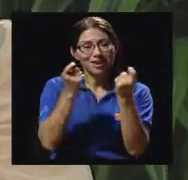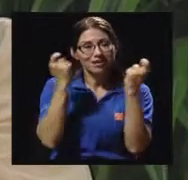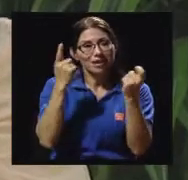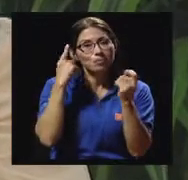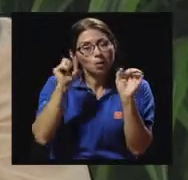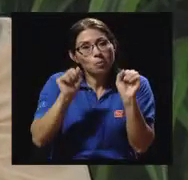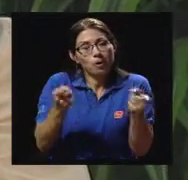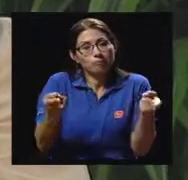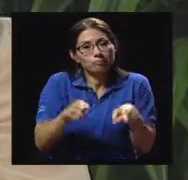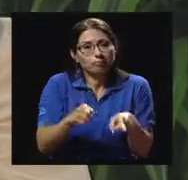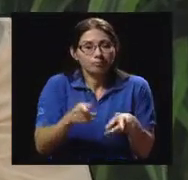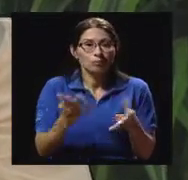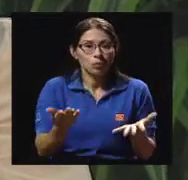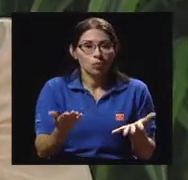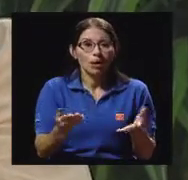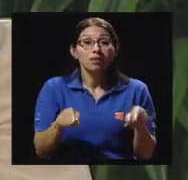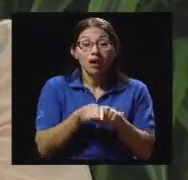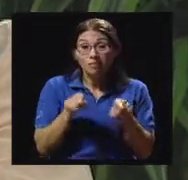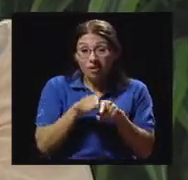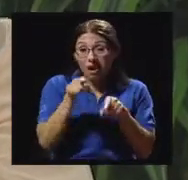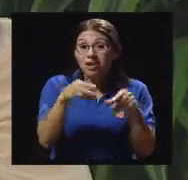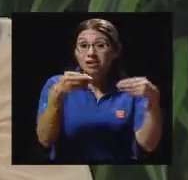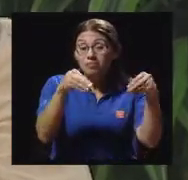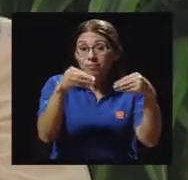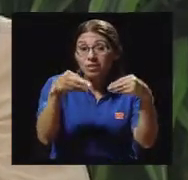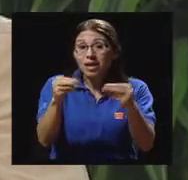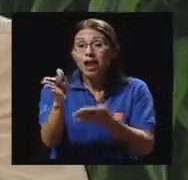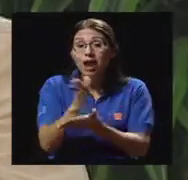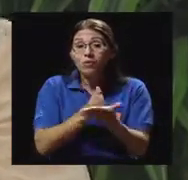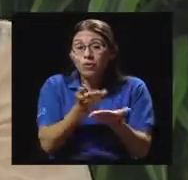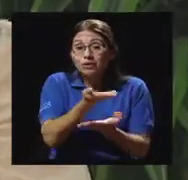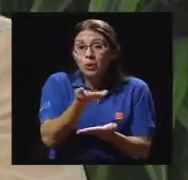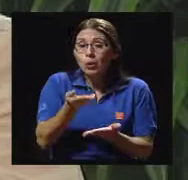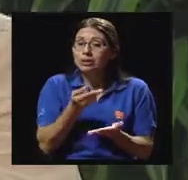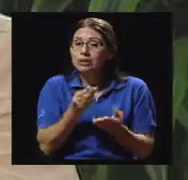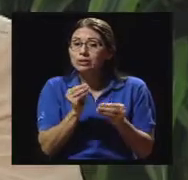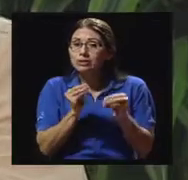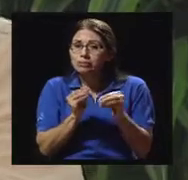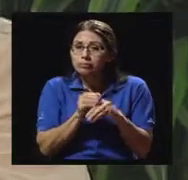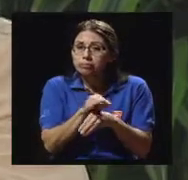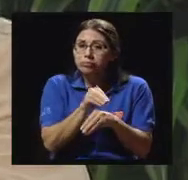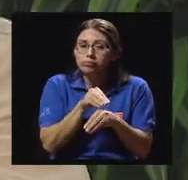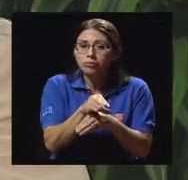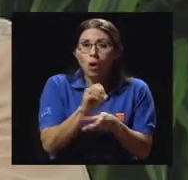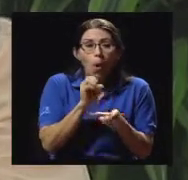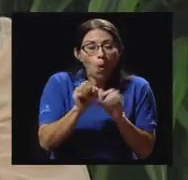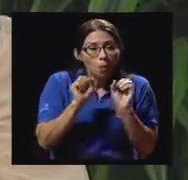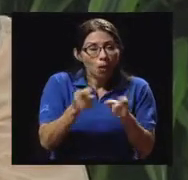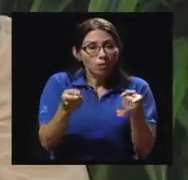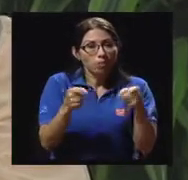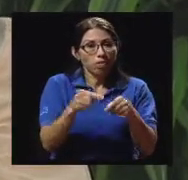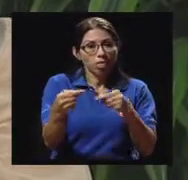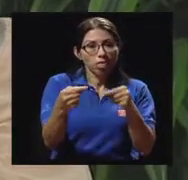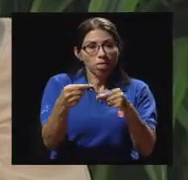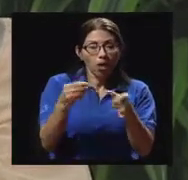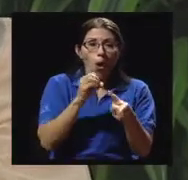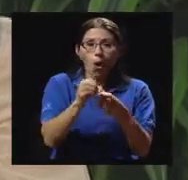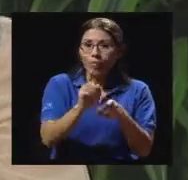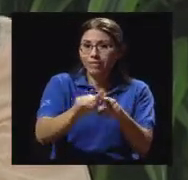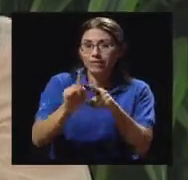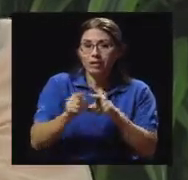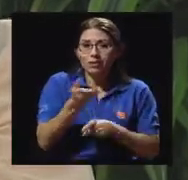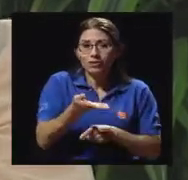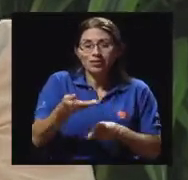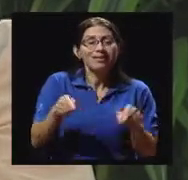expuestos, donde les van a vender productos a veces adulterados, donde va a haber violencia, donde va a haber otro tipo de cosas. Y también